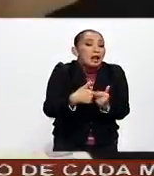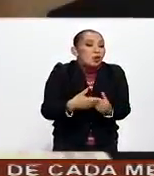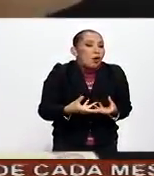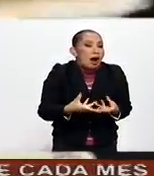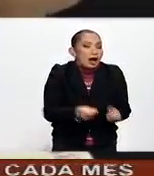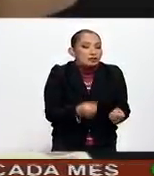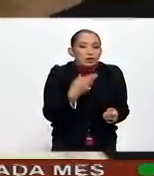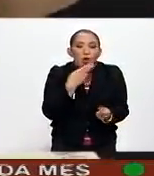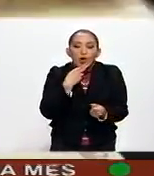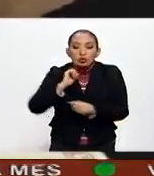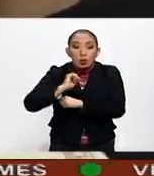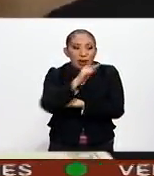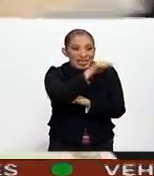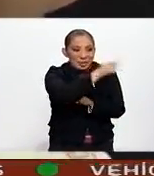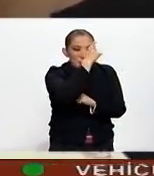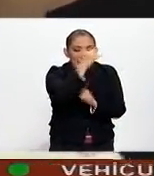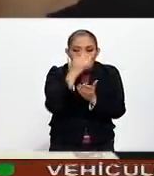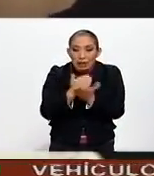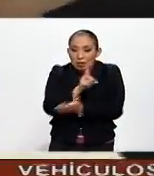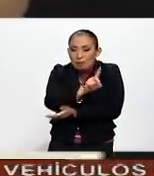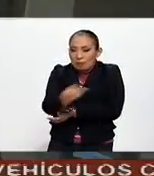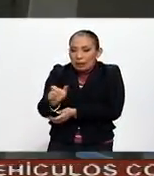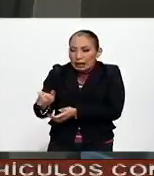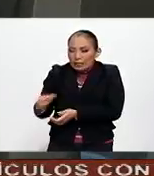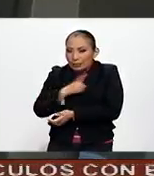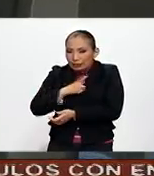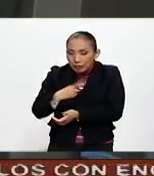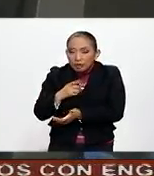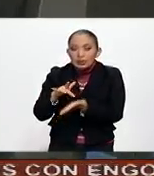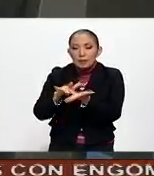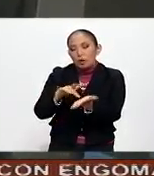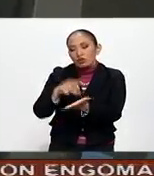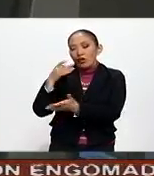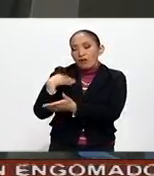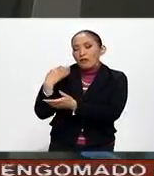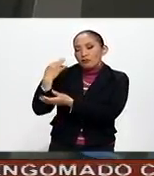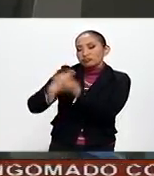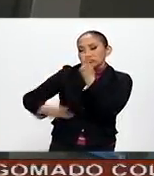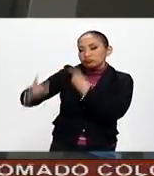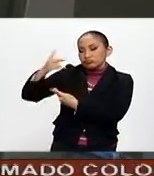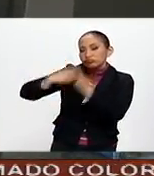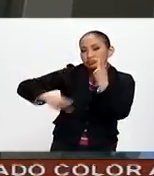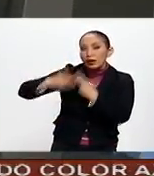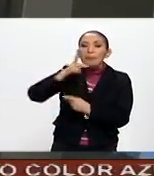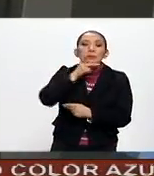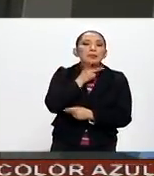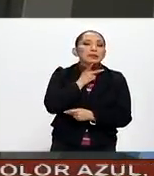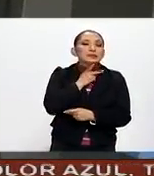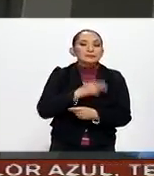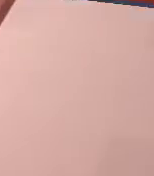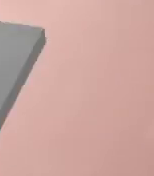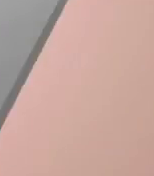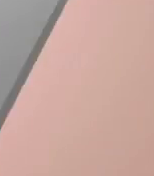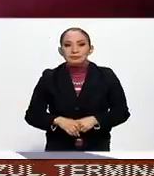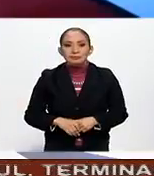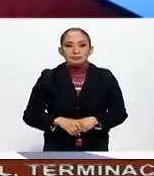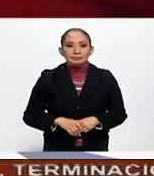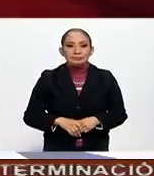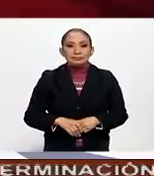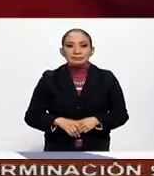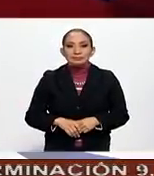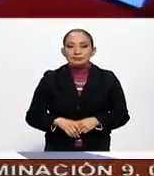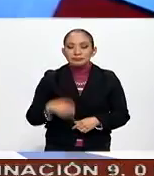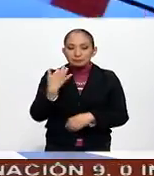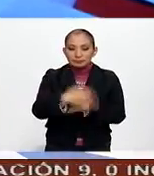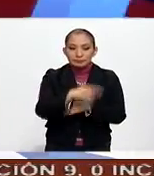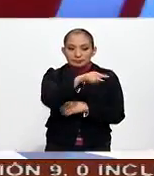el uso del remanente para disminuir la deuda y el apoyo financiero que se dio a Pemex. Por su